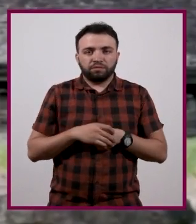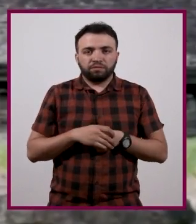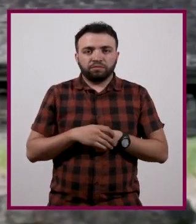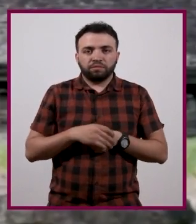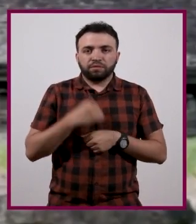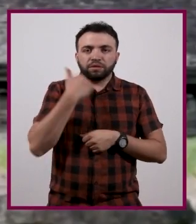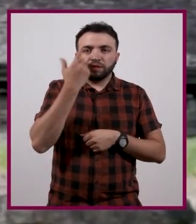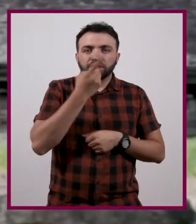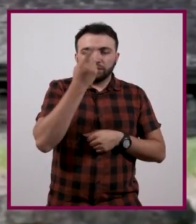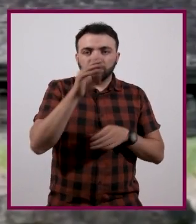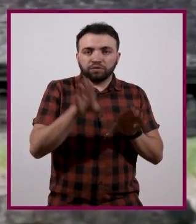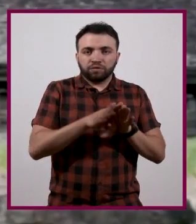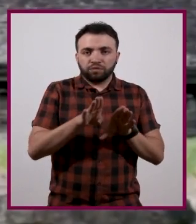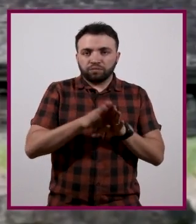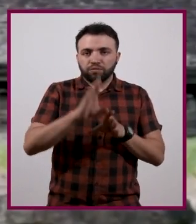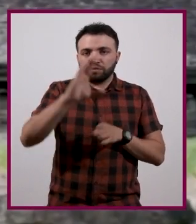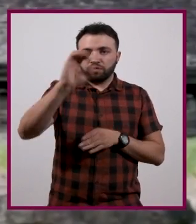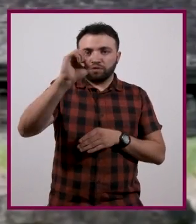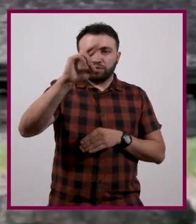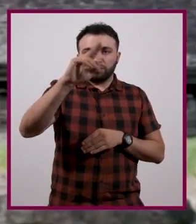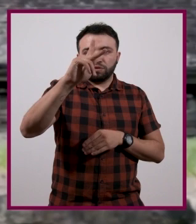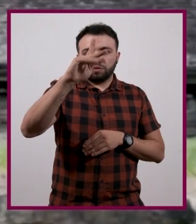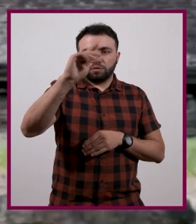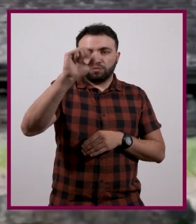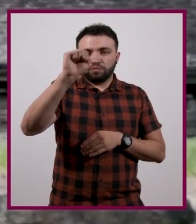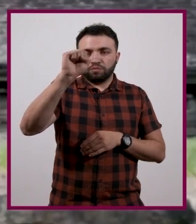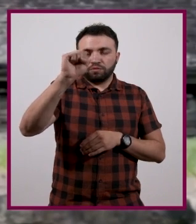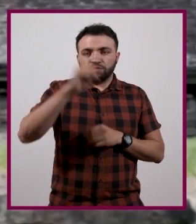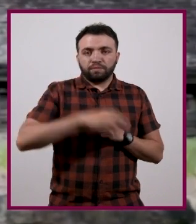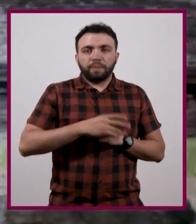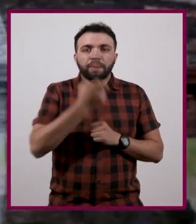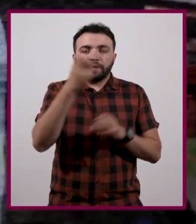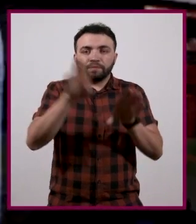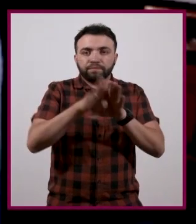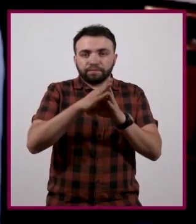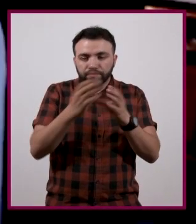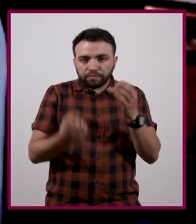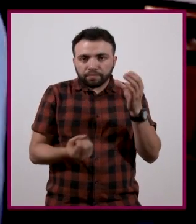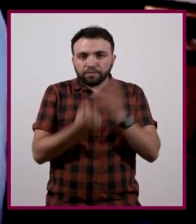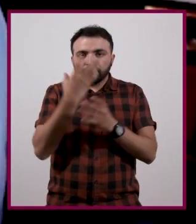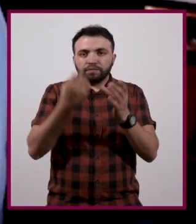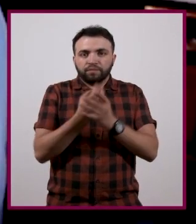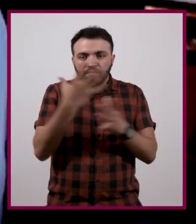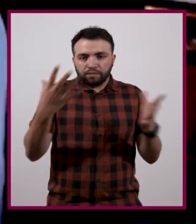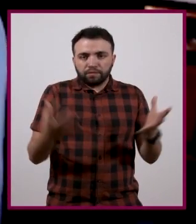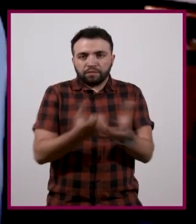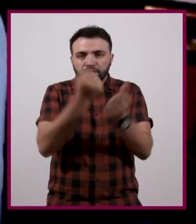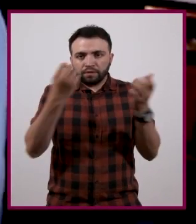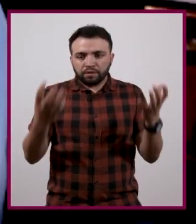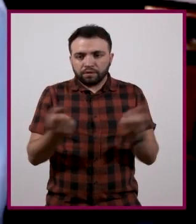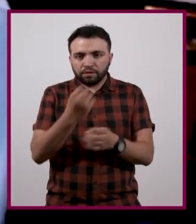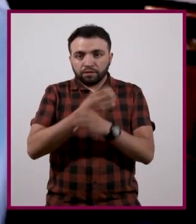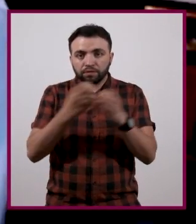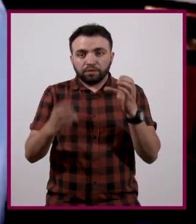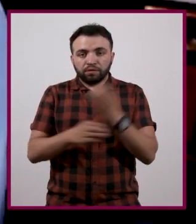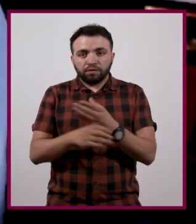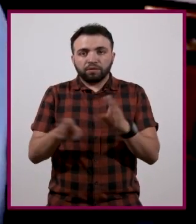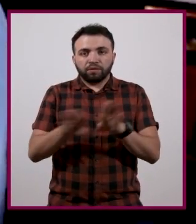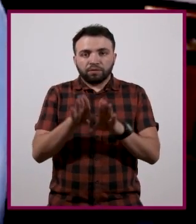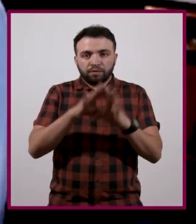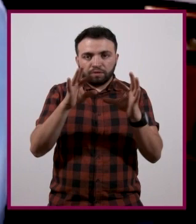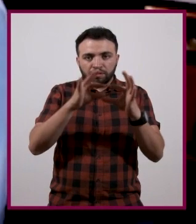corpus escultórico, es decir, se han ido recuperando los fragmentos o a veces hasta